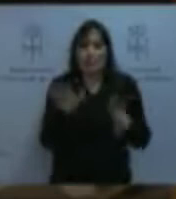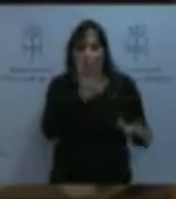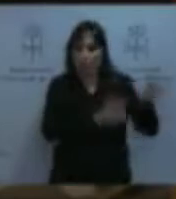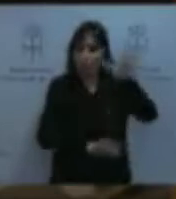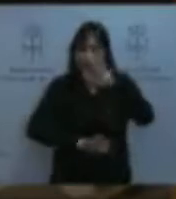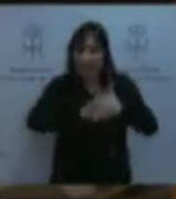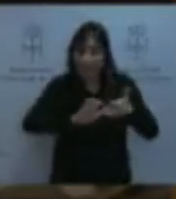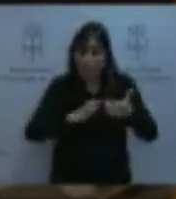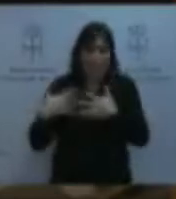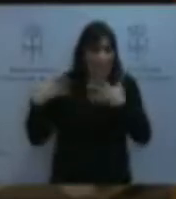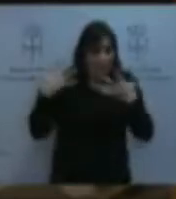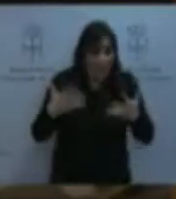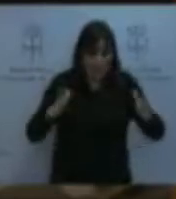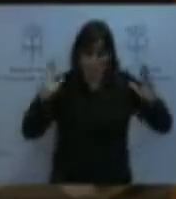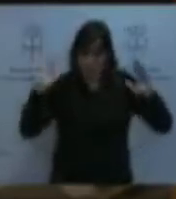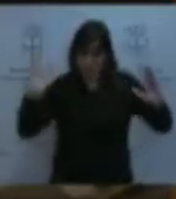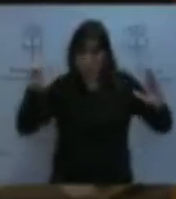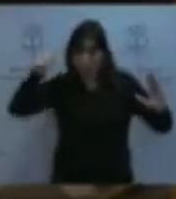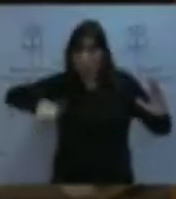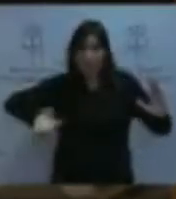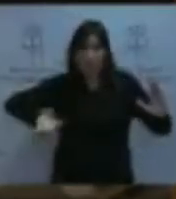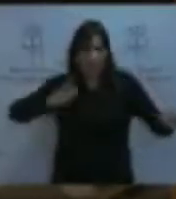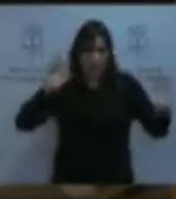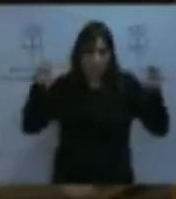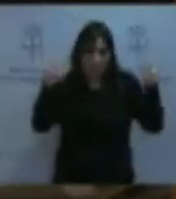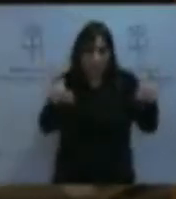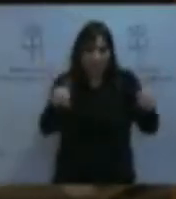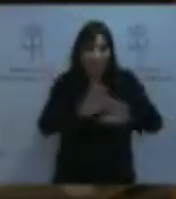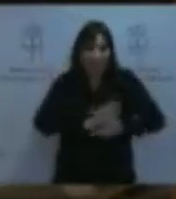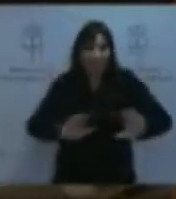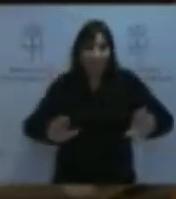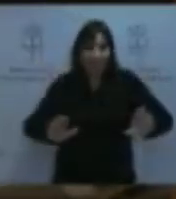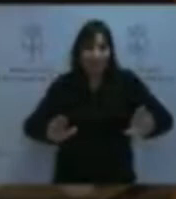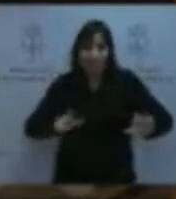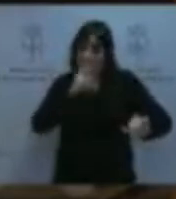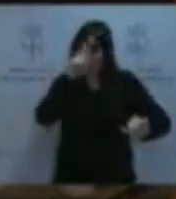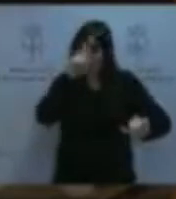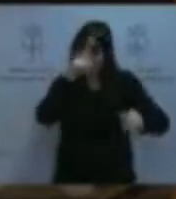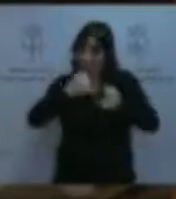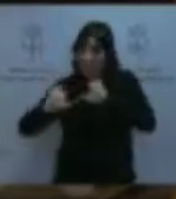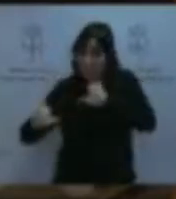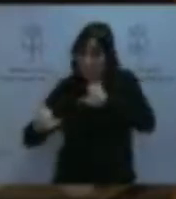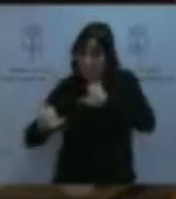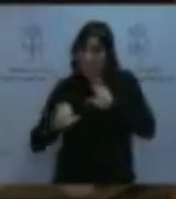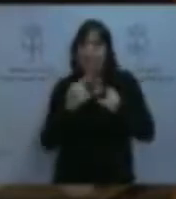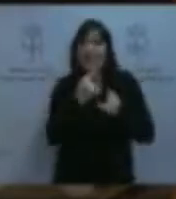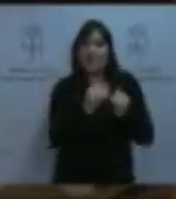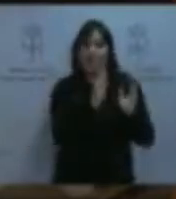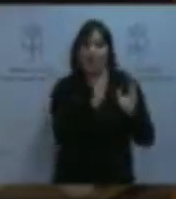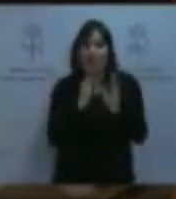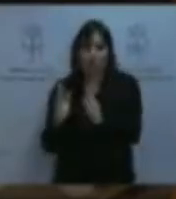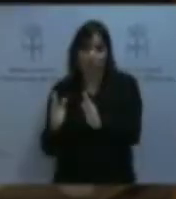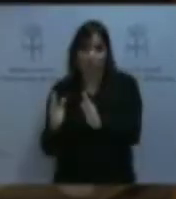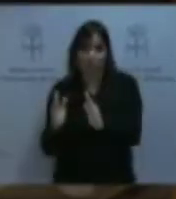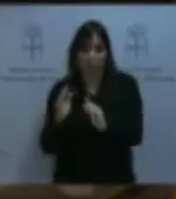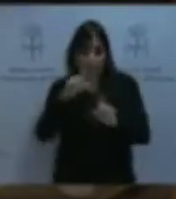no se haya intervenido? Recordemos que las directrices regionales de ordenación del territorio son de 1991 y hasta 2016